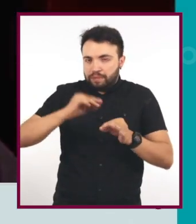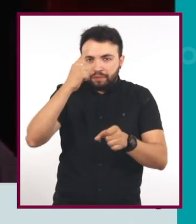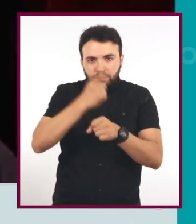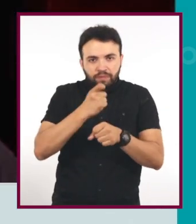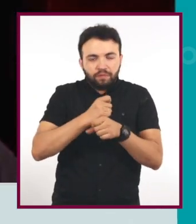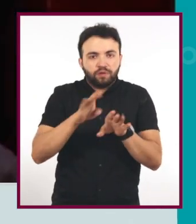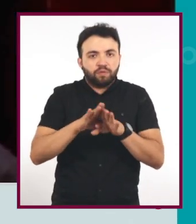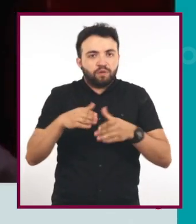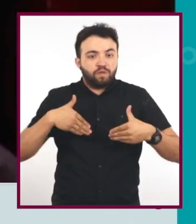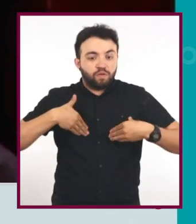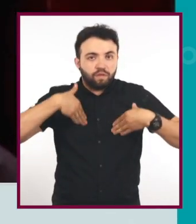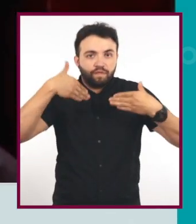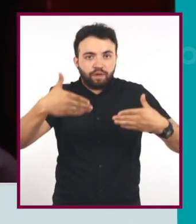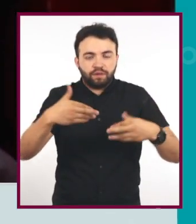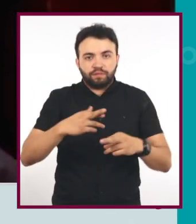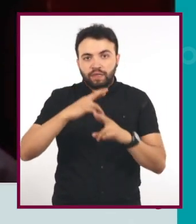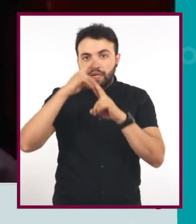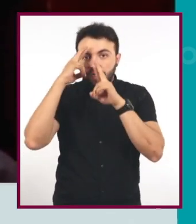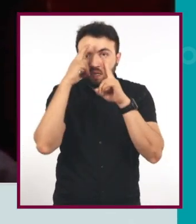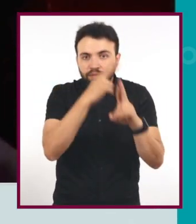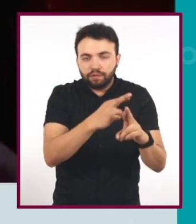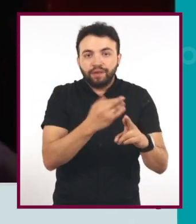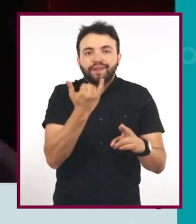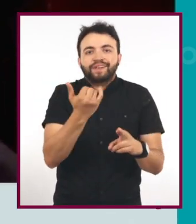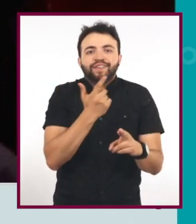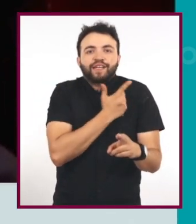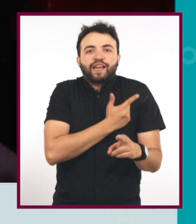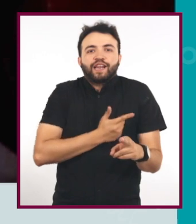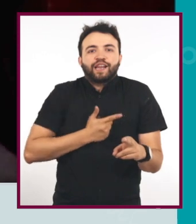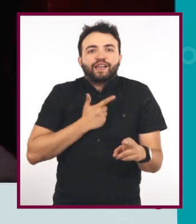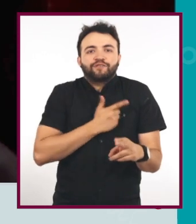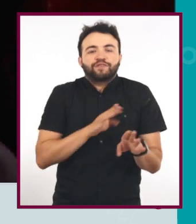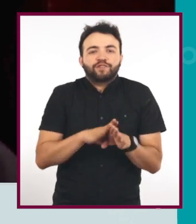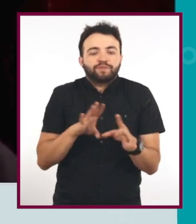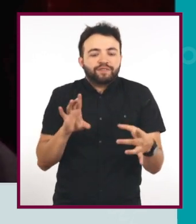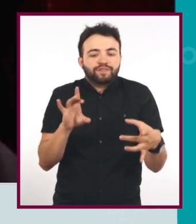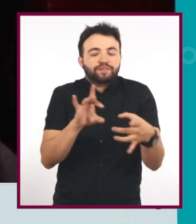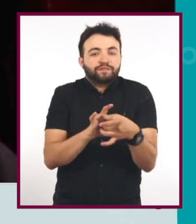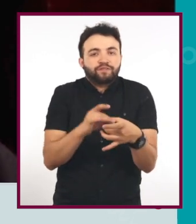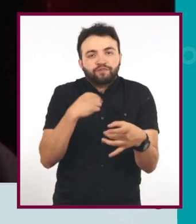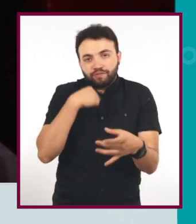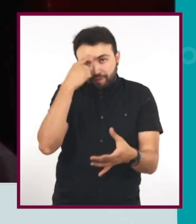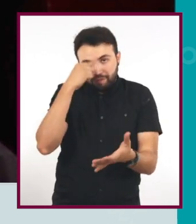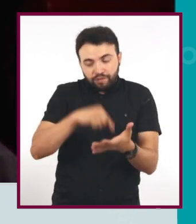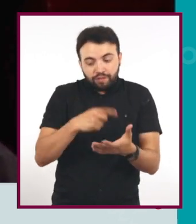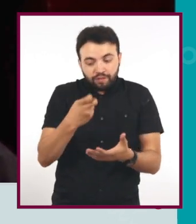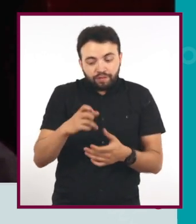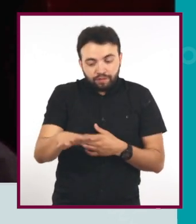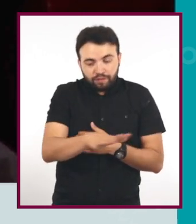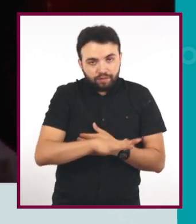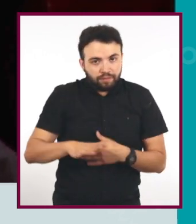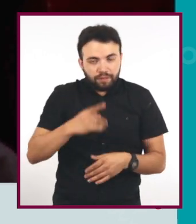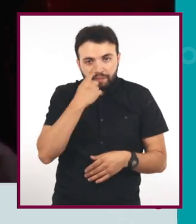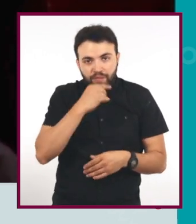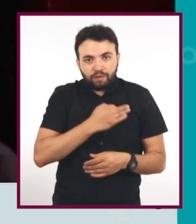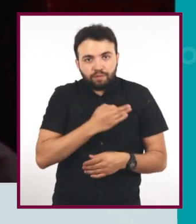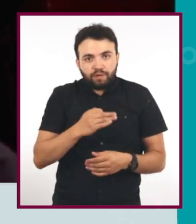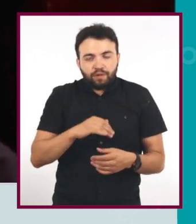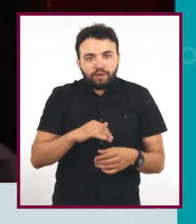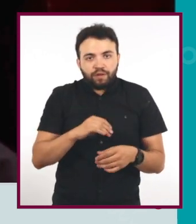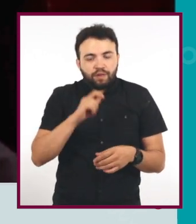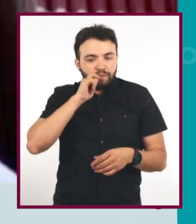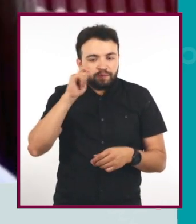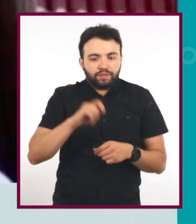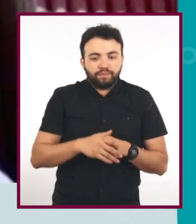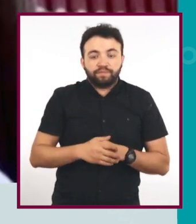Principalmente sería la confianza, el respeto, obviamente, y pues los gustos en común. Esas serían las bases que yo considero para una buena